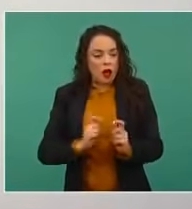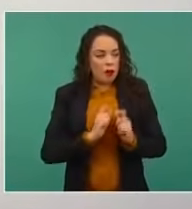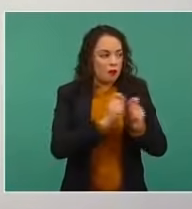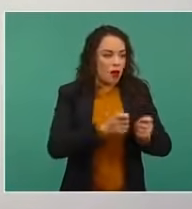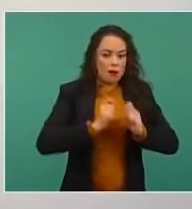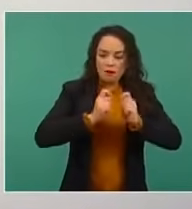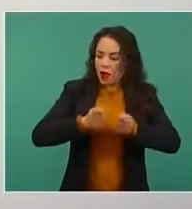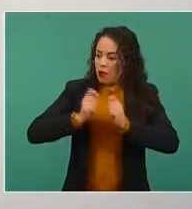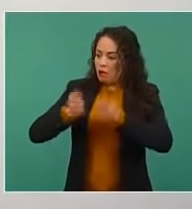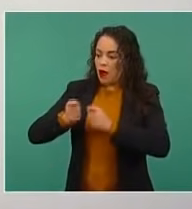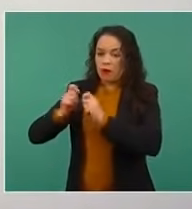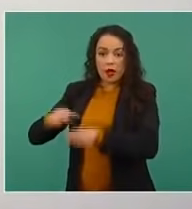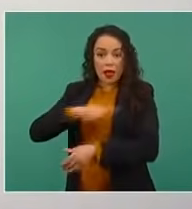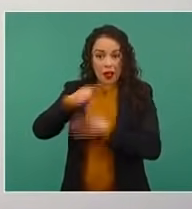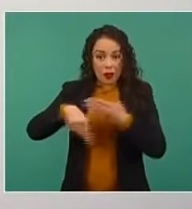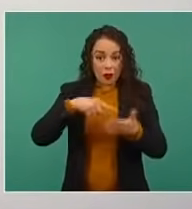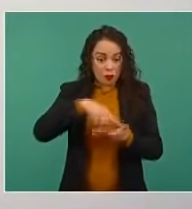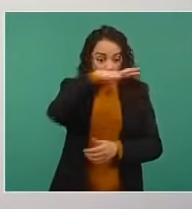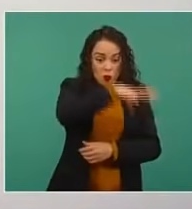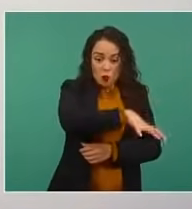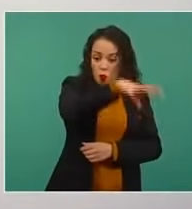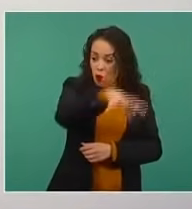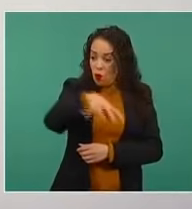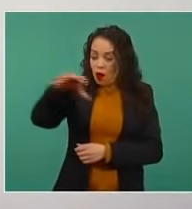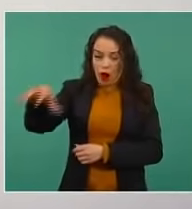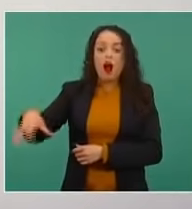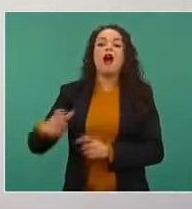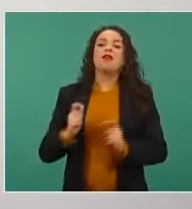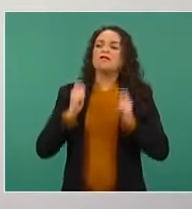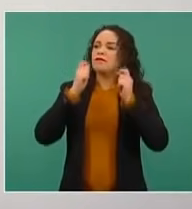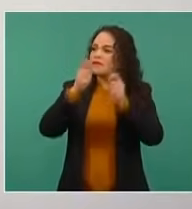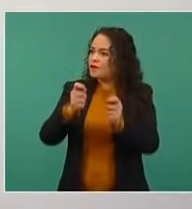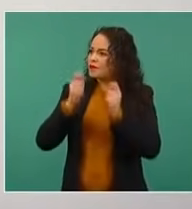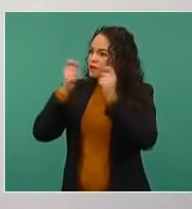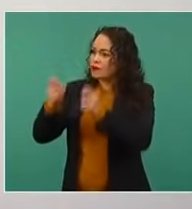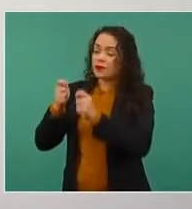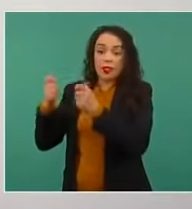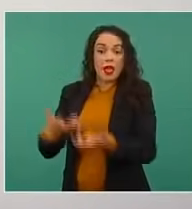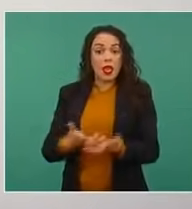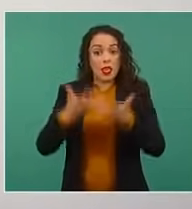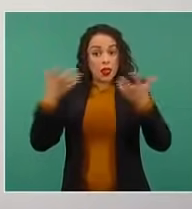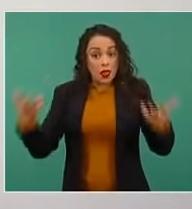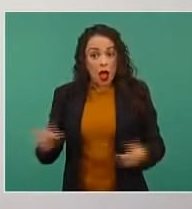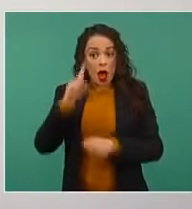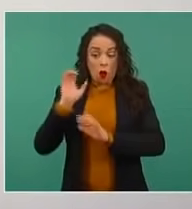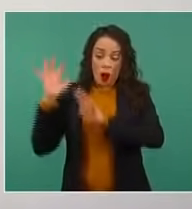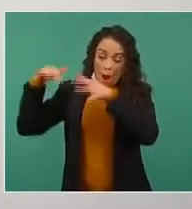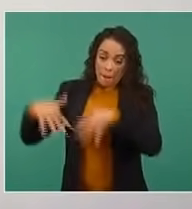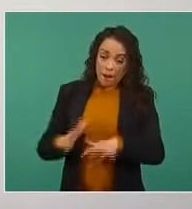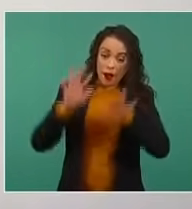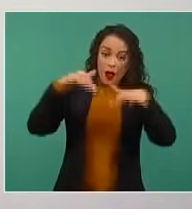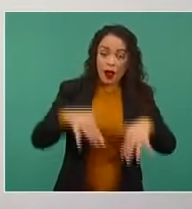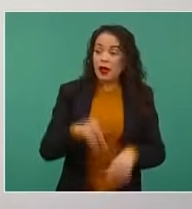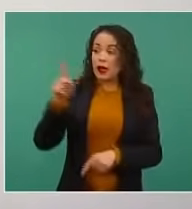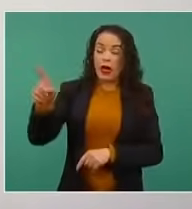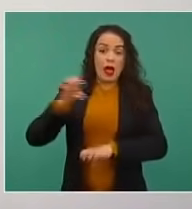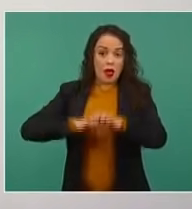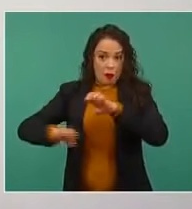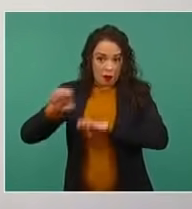territorios completos en tierra y en mar a las grandes empresas. ¿Qué hicieron las